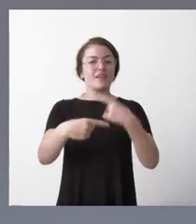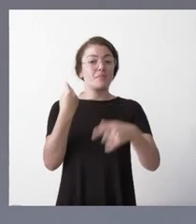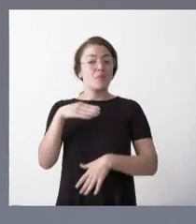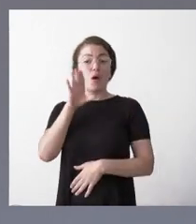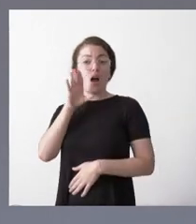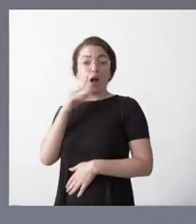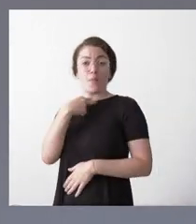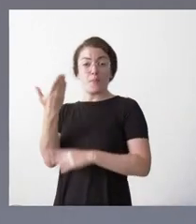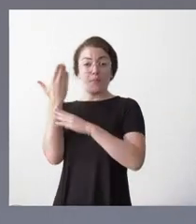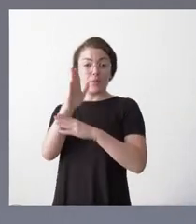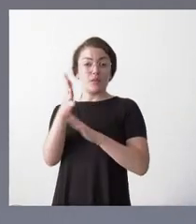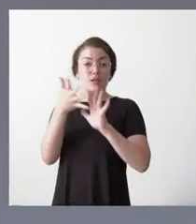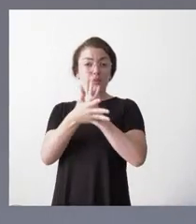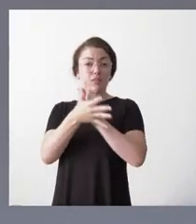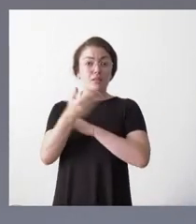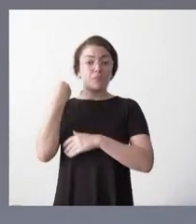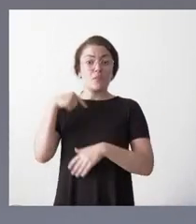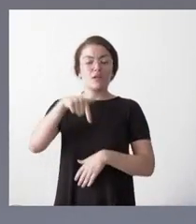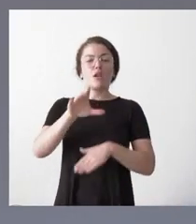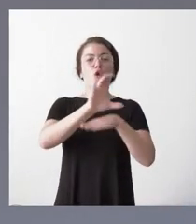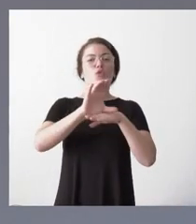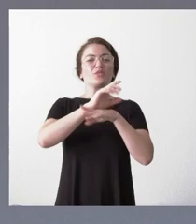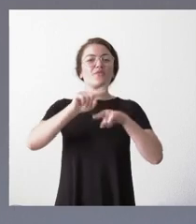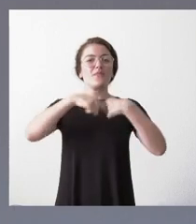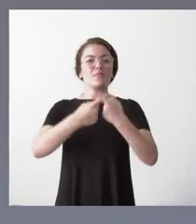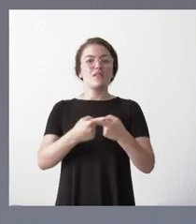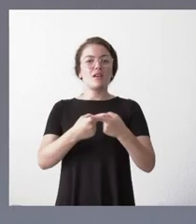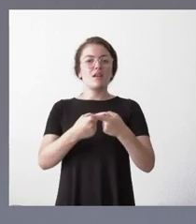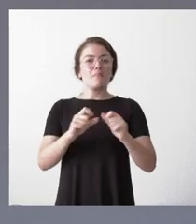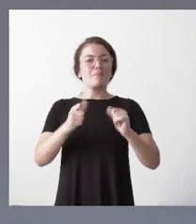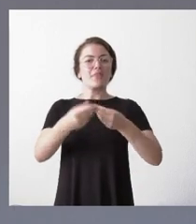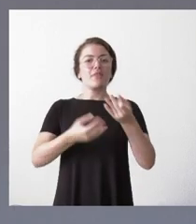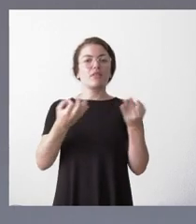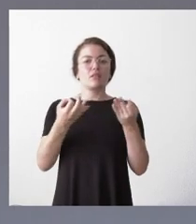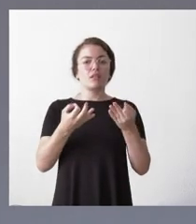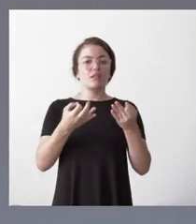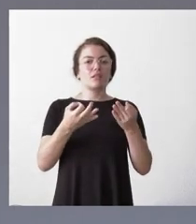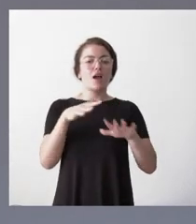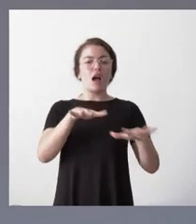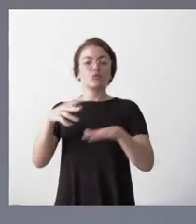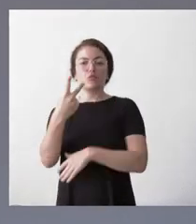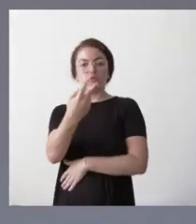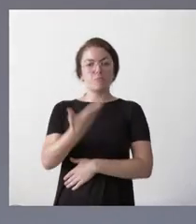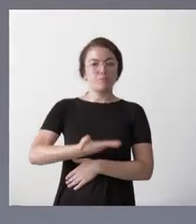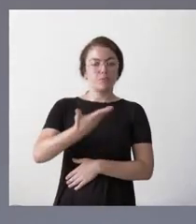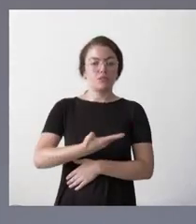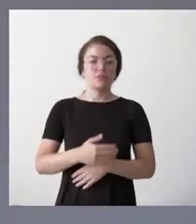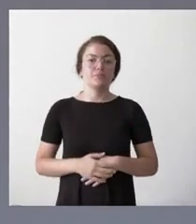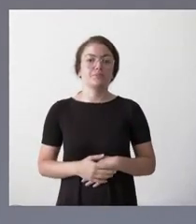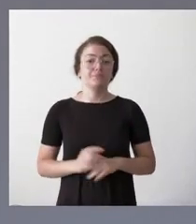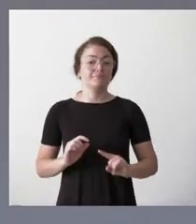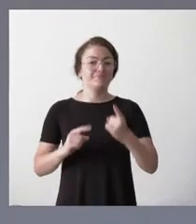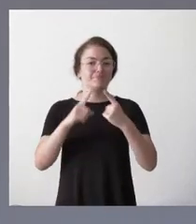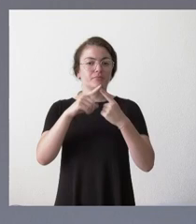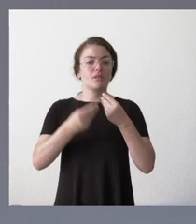portavoz, desde la Consejería de Familia vamos a implementar de manera inmediata dos actuaciones fundamentalmente. En primer